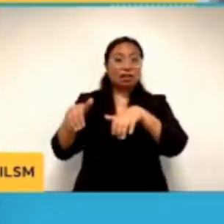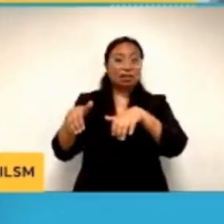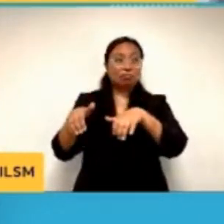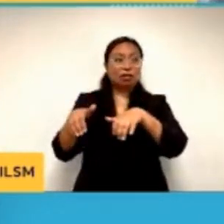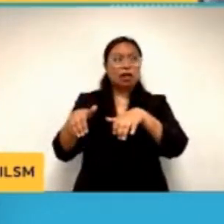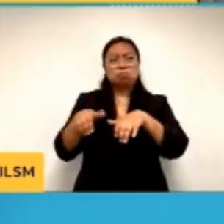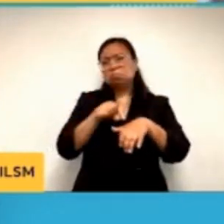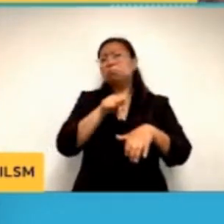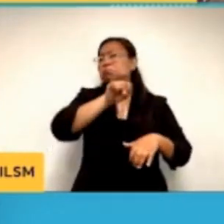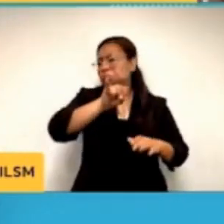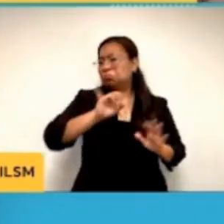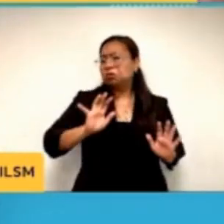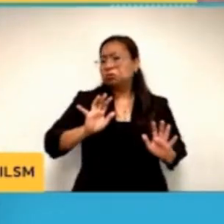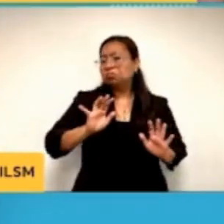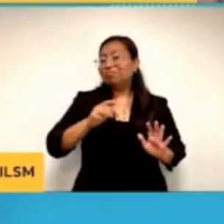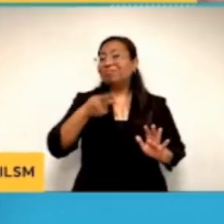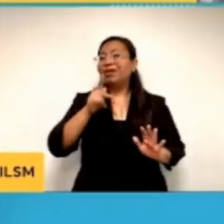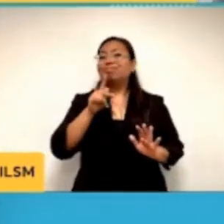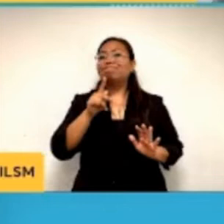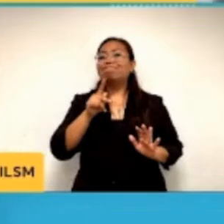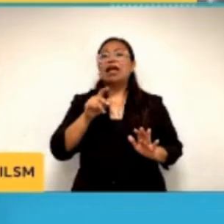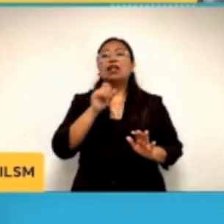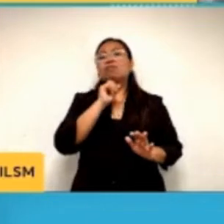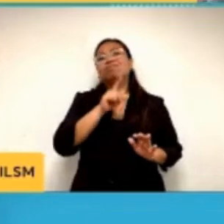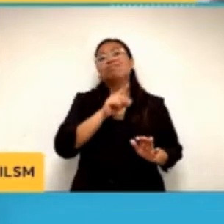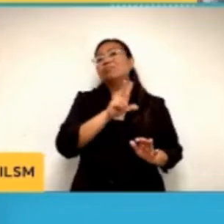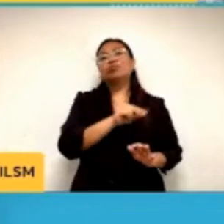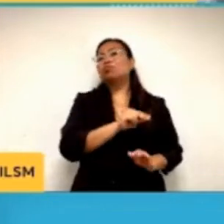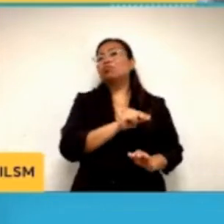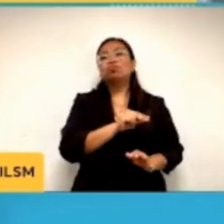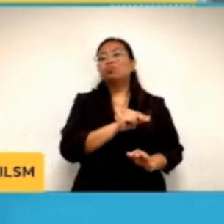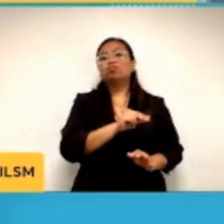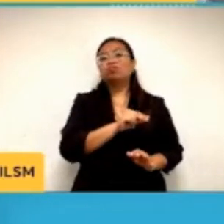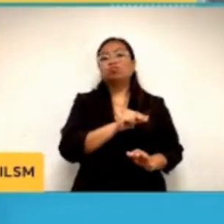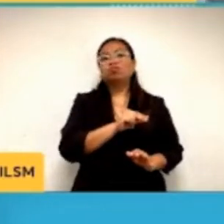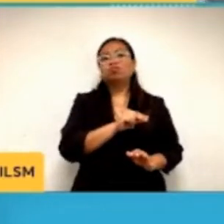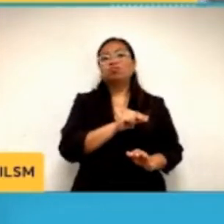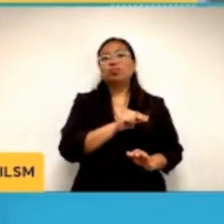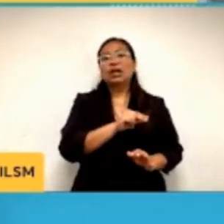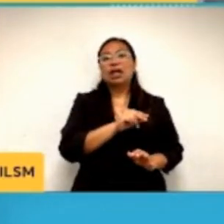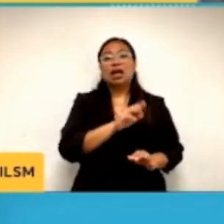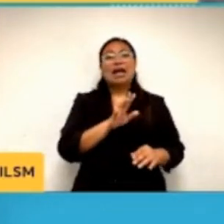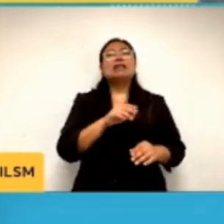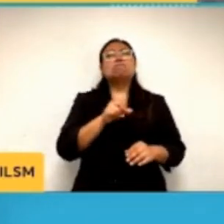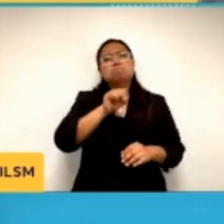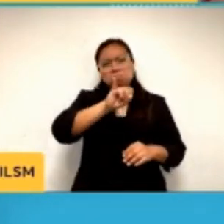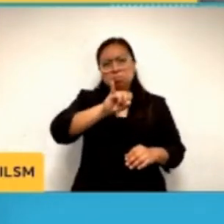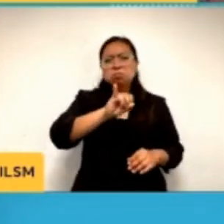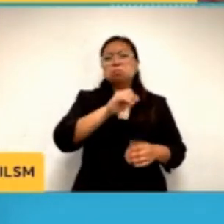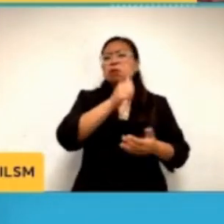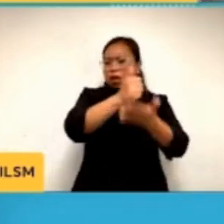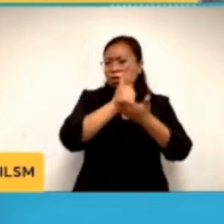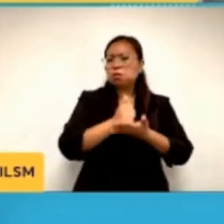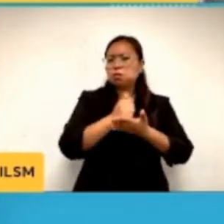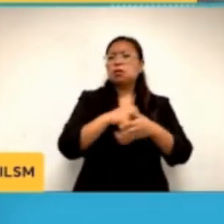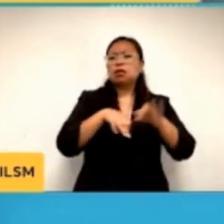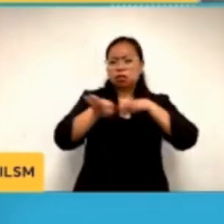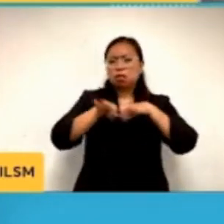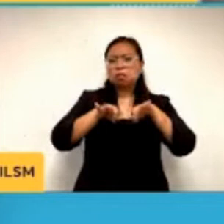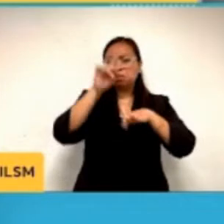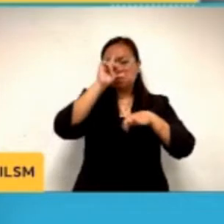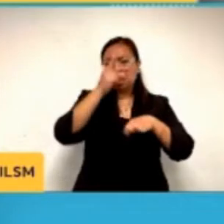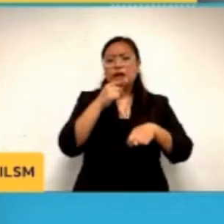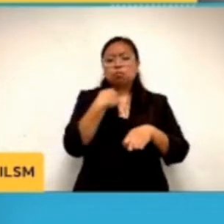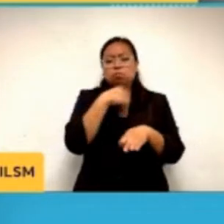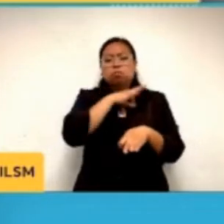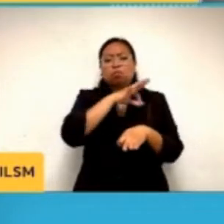Sí y no. Yo creo que nuestro trabajo habla por nosotros, pero solo parcialmente. ¿Qué